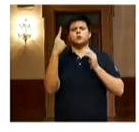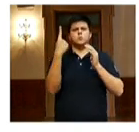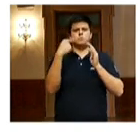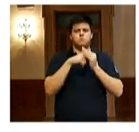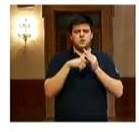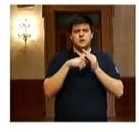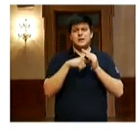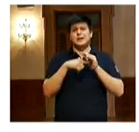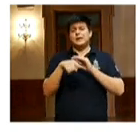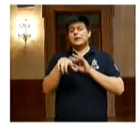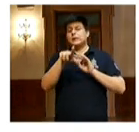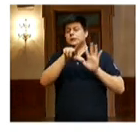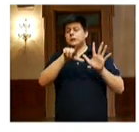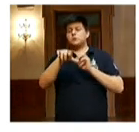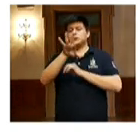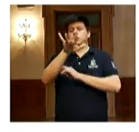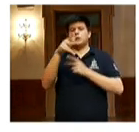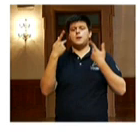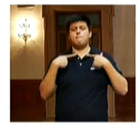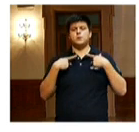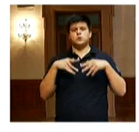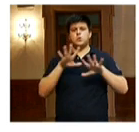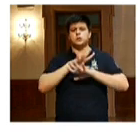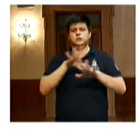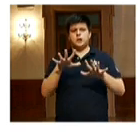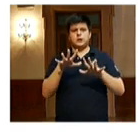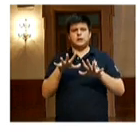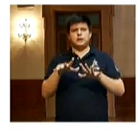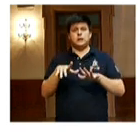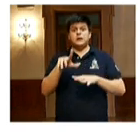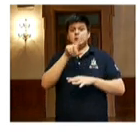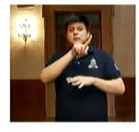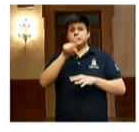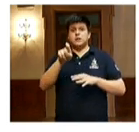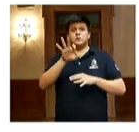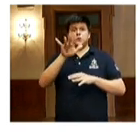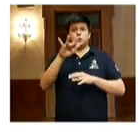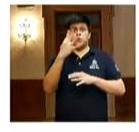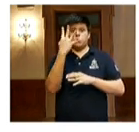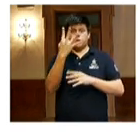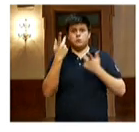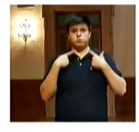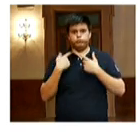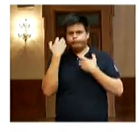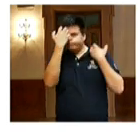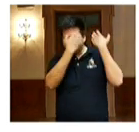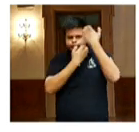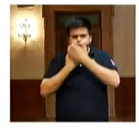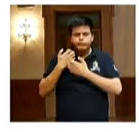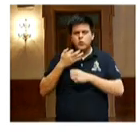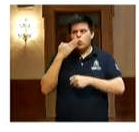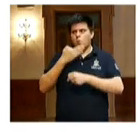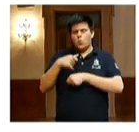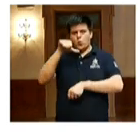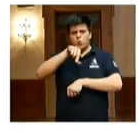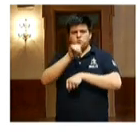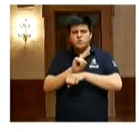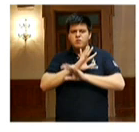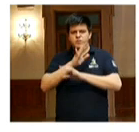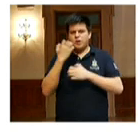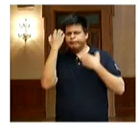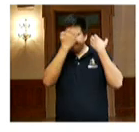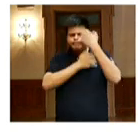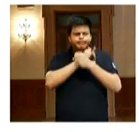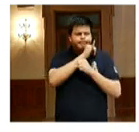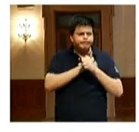mil 750 personas y 754 personas estudiadas hasta el día de hoy y un